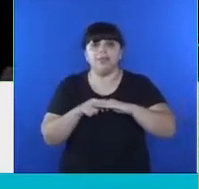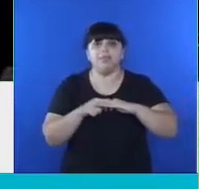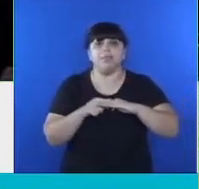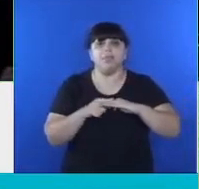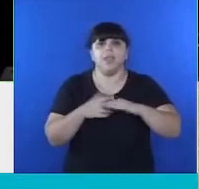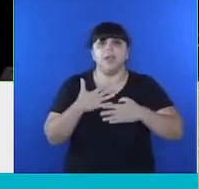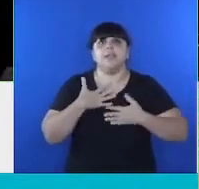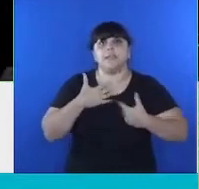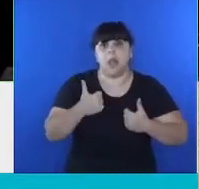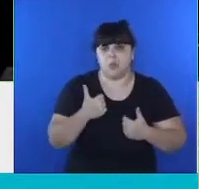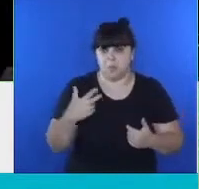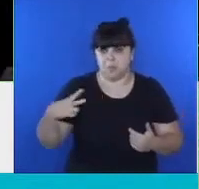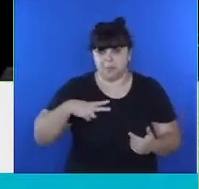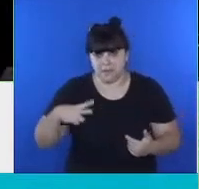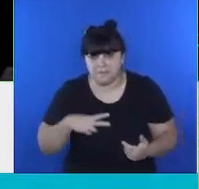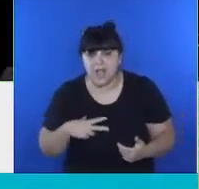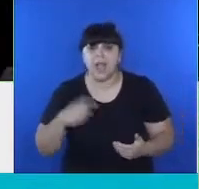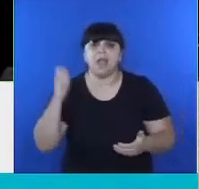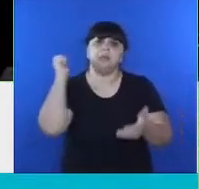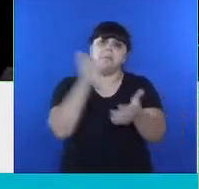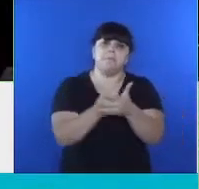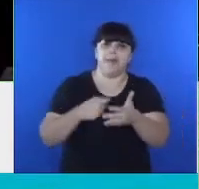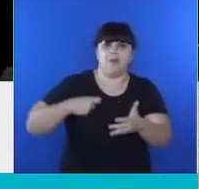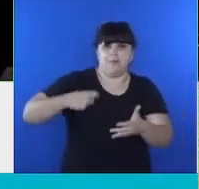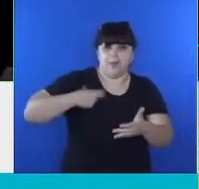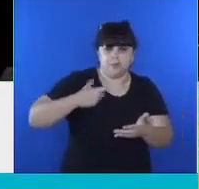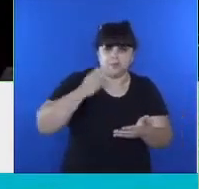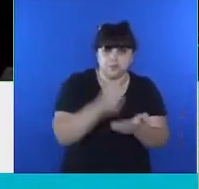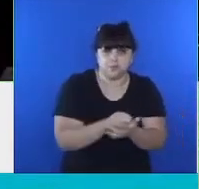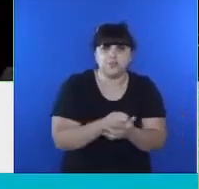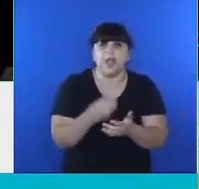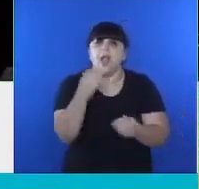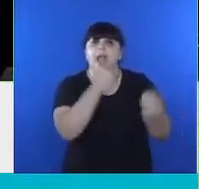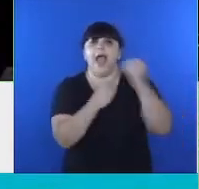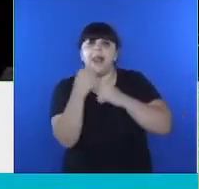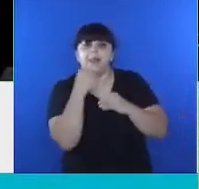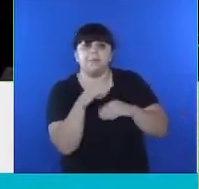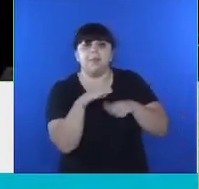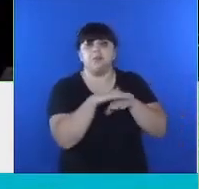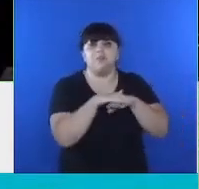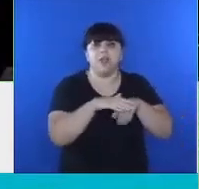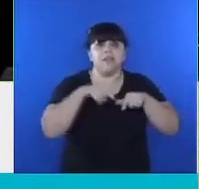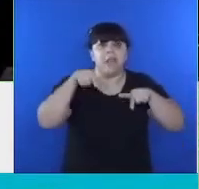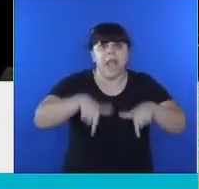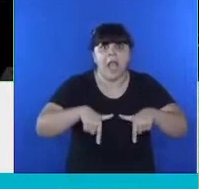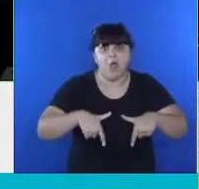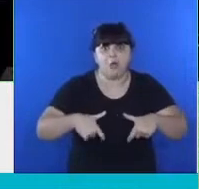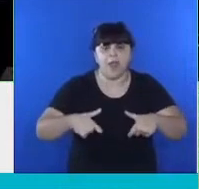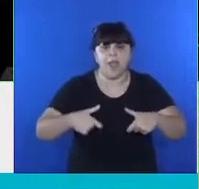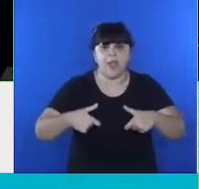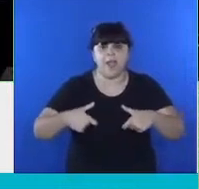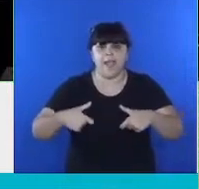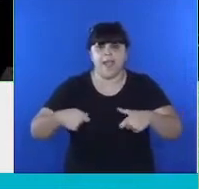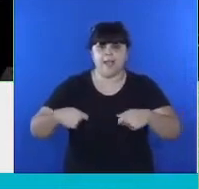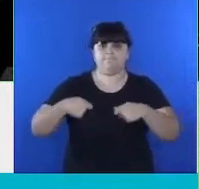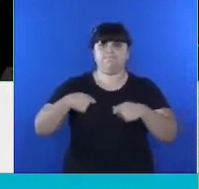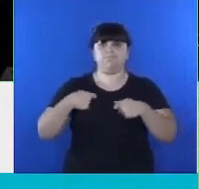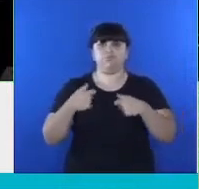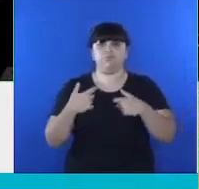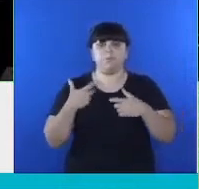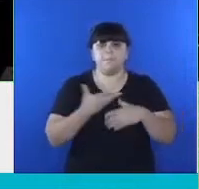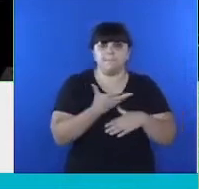incluso a la salud privada, a las prepagas, tranquilamente a los alimentos, va a hacer presión sobre el